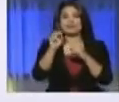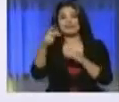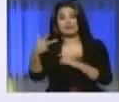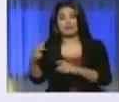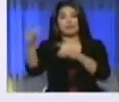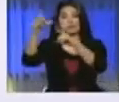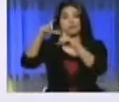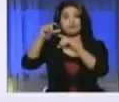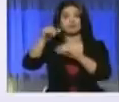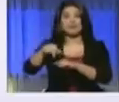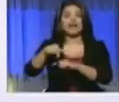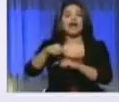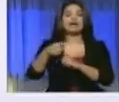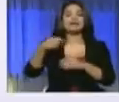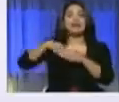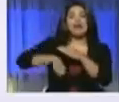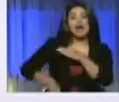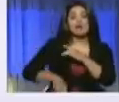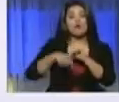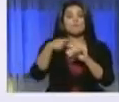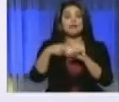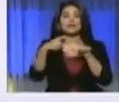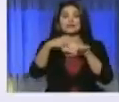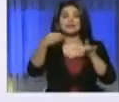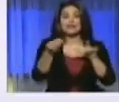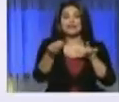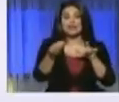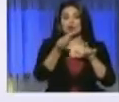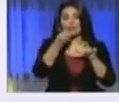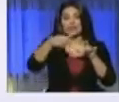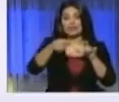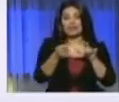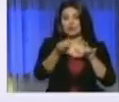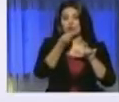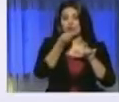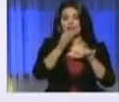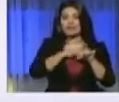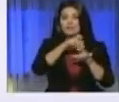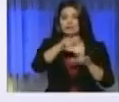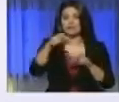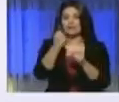de ingreso integral de los trabajadores y las trabajadoras. Quiero agradecer